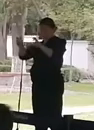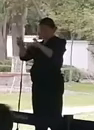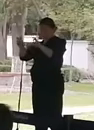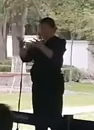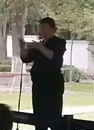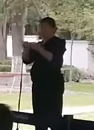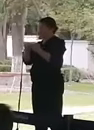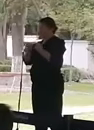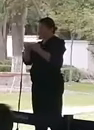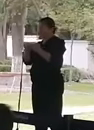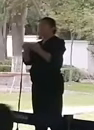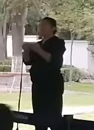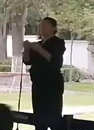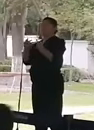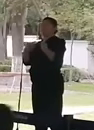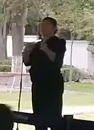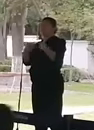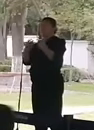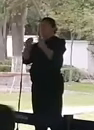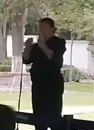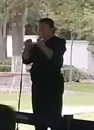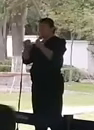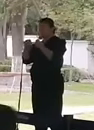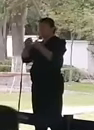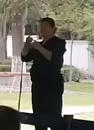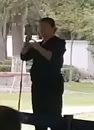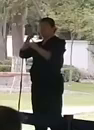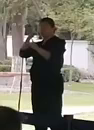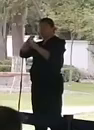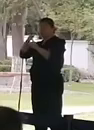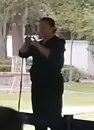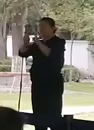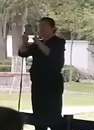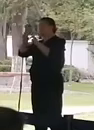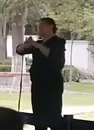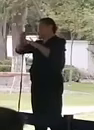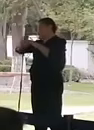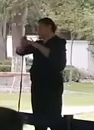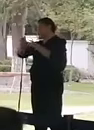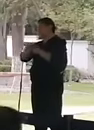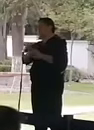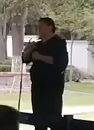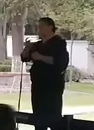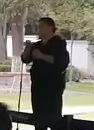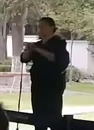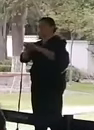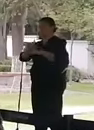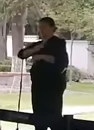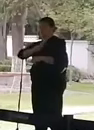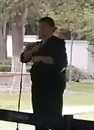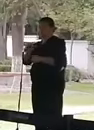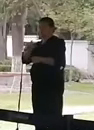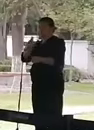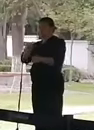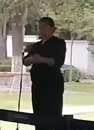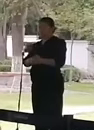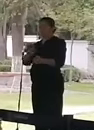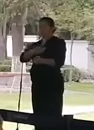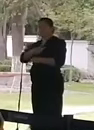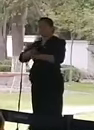el número de personas que tienen que ver con migrantes, y es por eso que estamos trabajando en ese tema. Hemos estado trabajando con